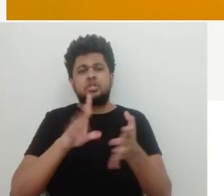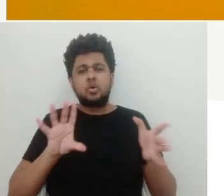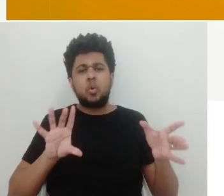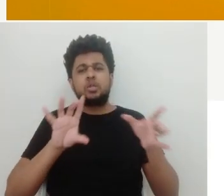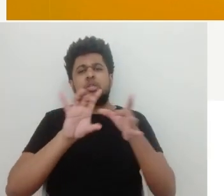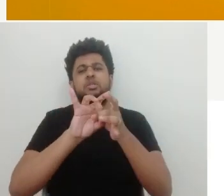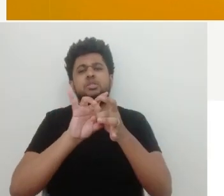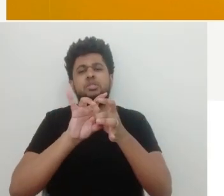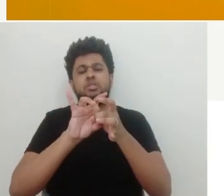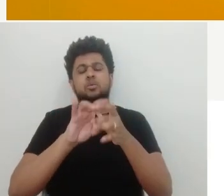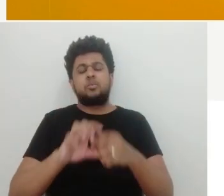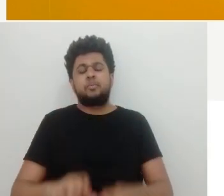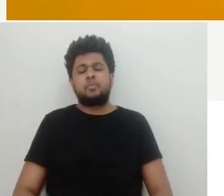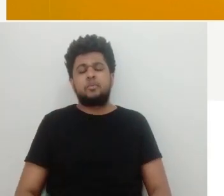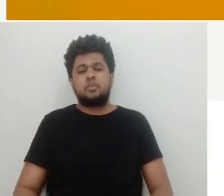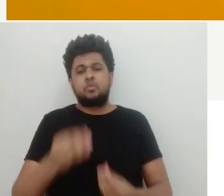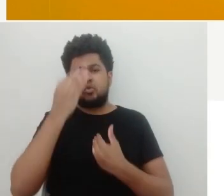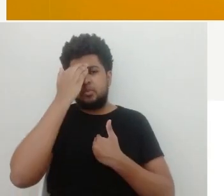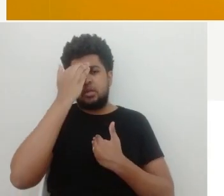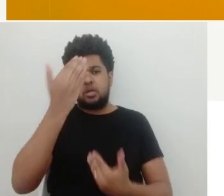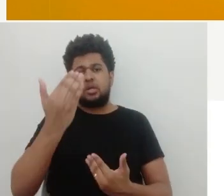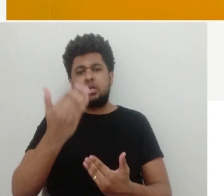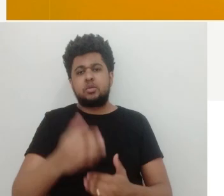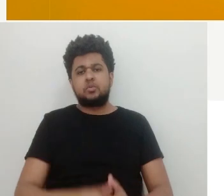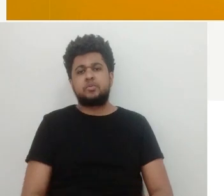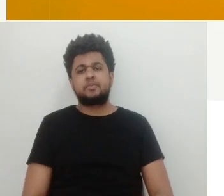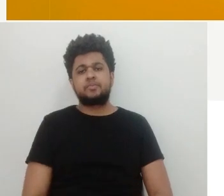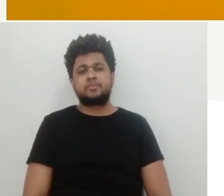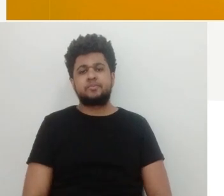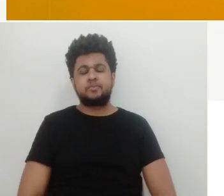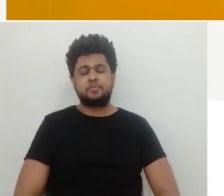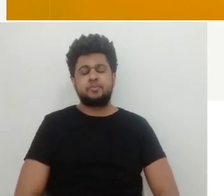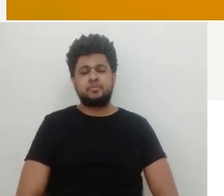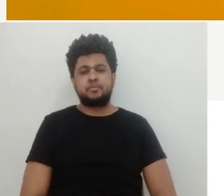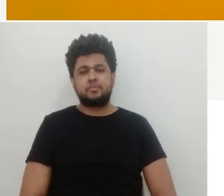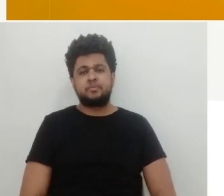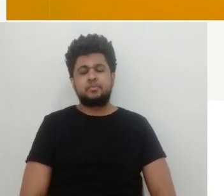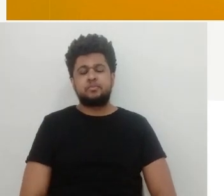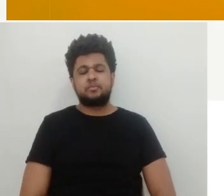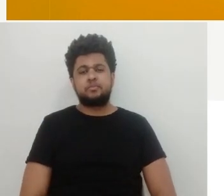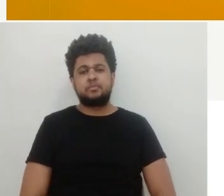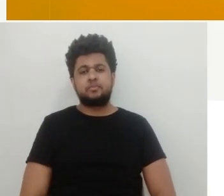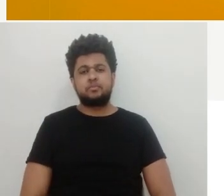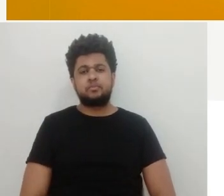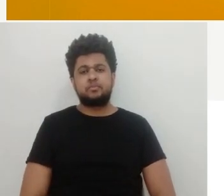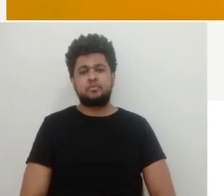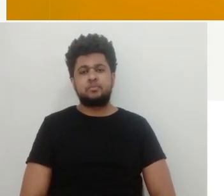Quase adiantada, né? 14 minutos e 30 segundos.